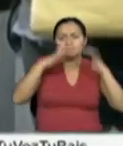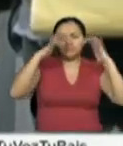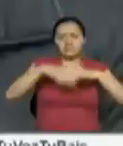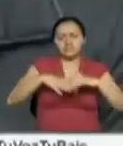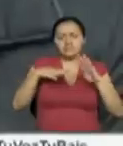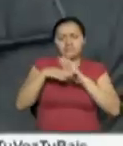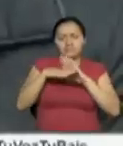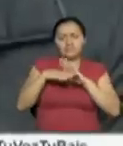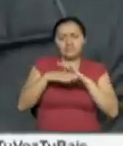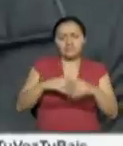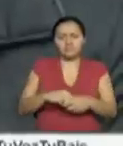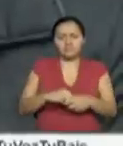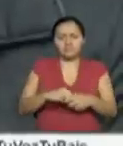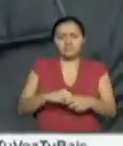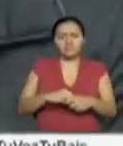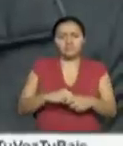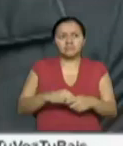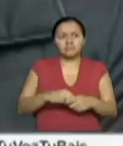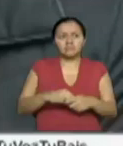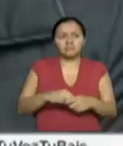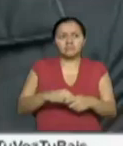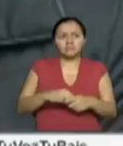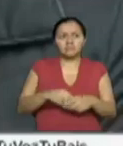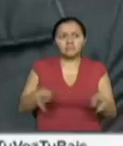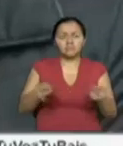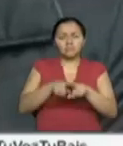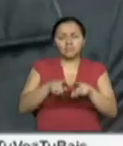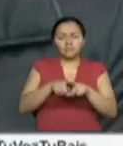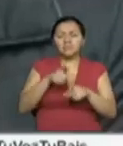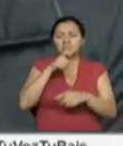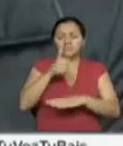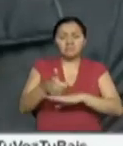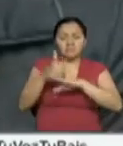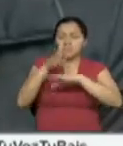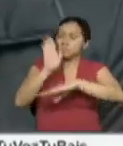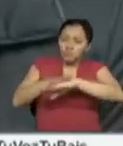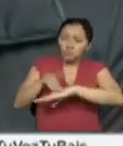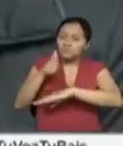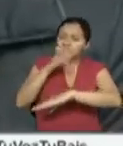feriado bancario. Como todos conocemos igual del autor